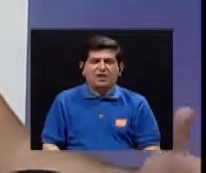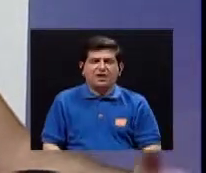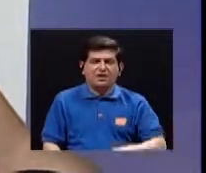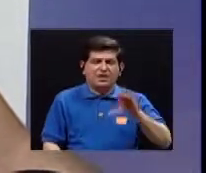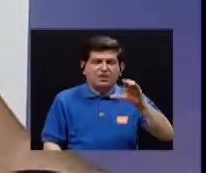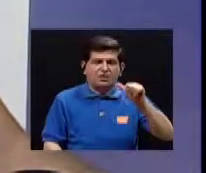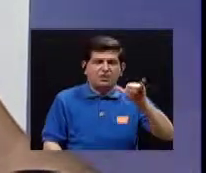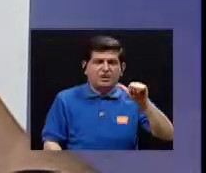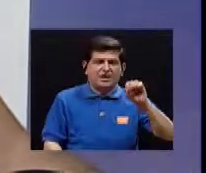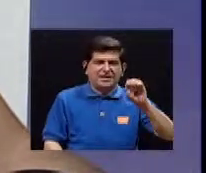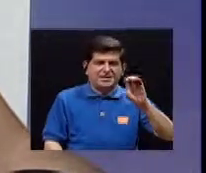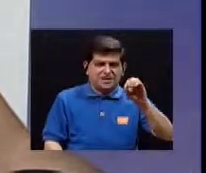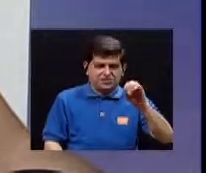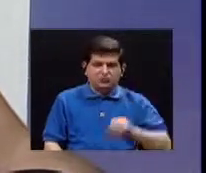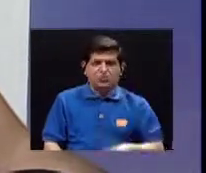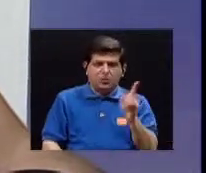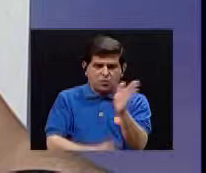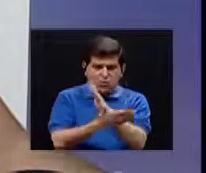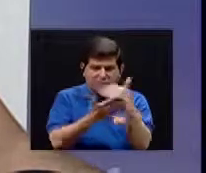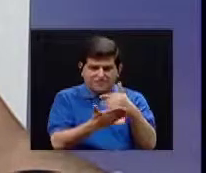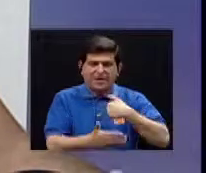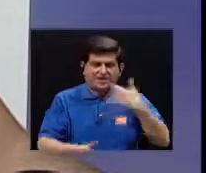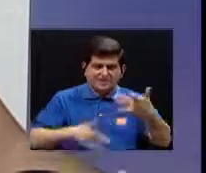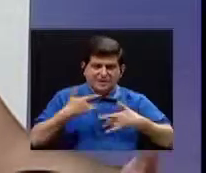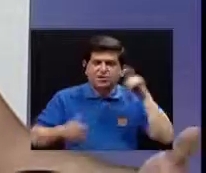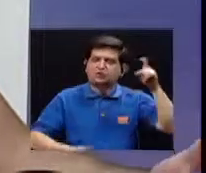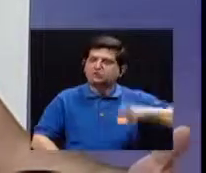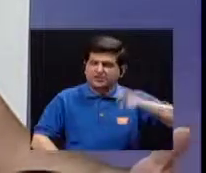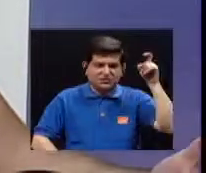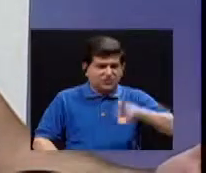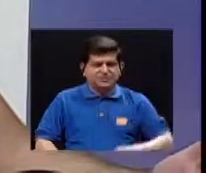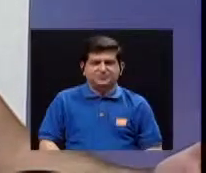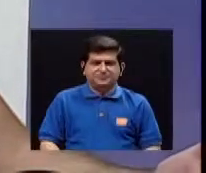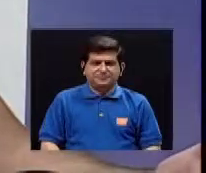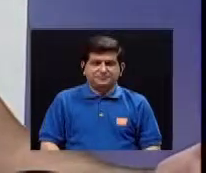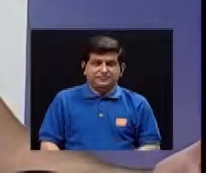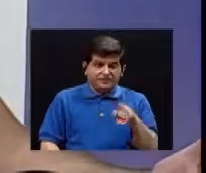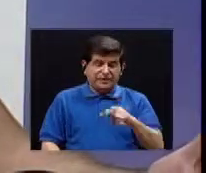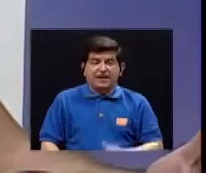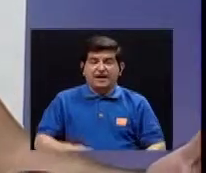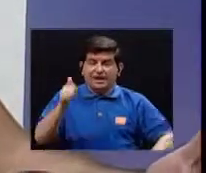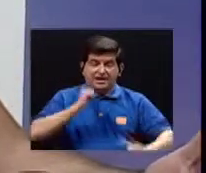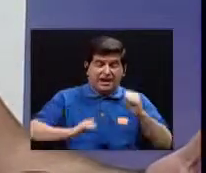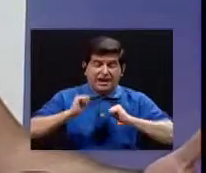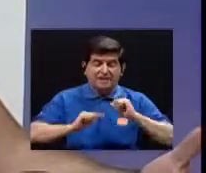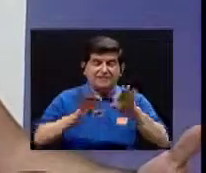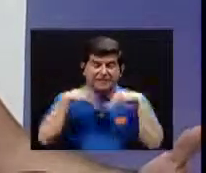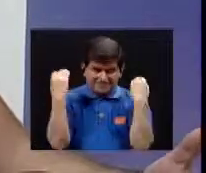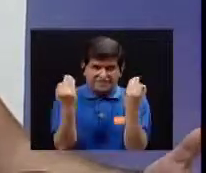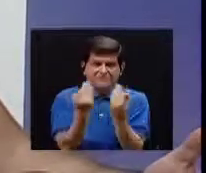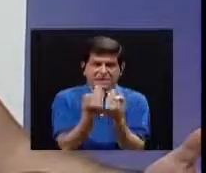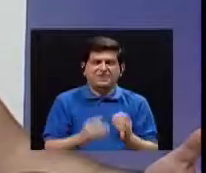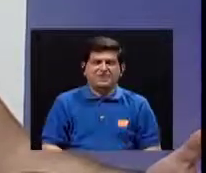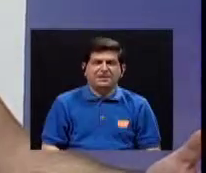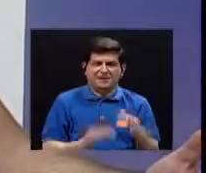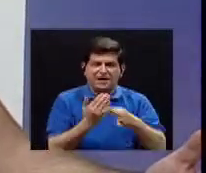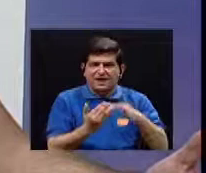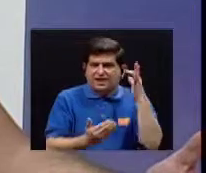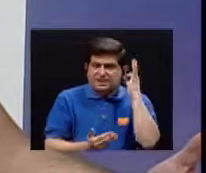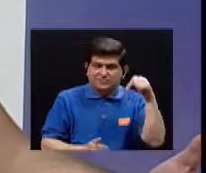digamos con cañas o hay una parte y un segmento de calles que yo siento que era necesario que era tocar el drama de la familia de las